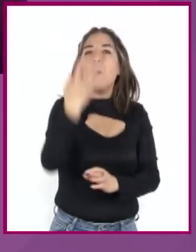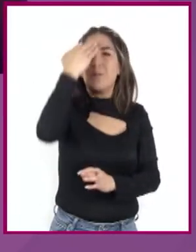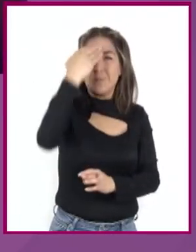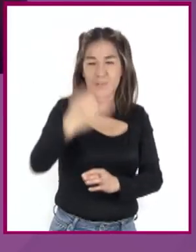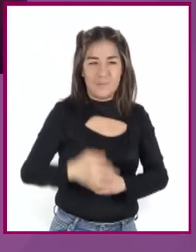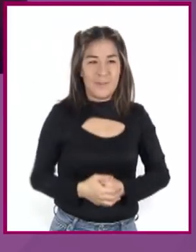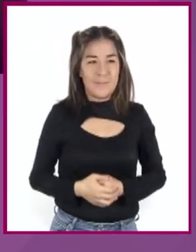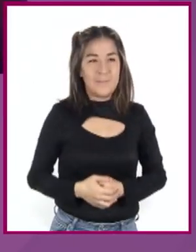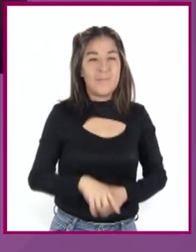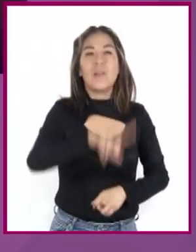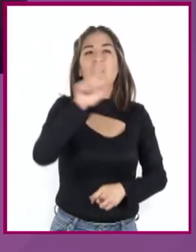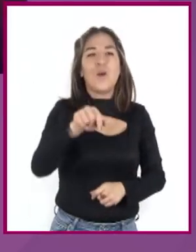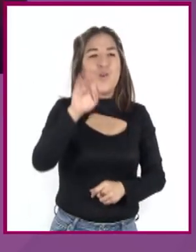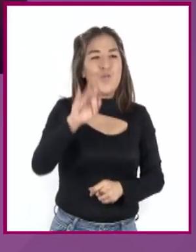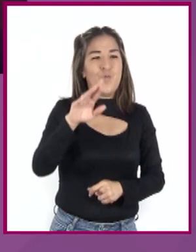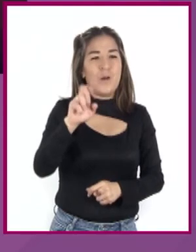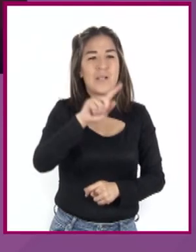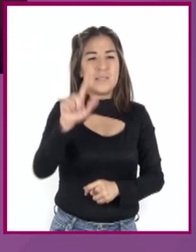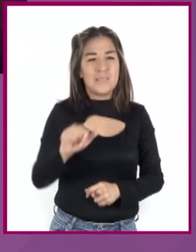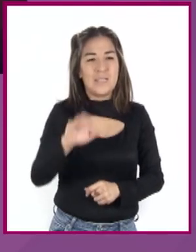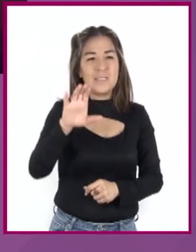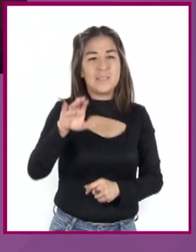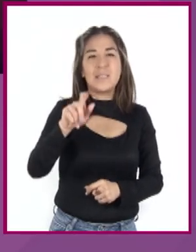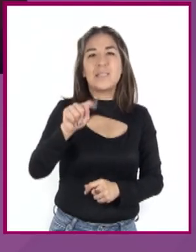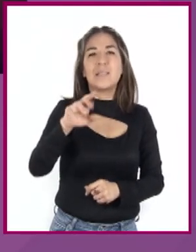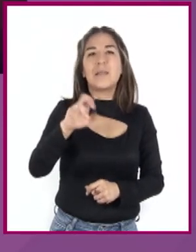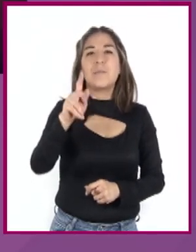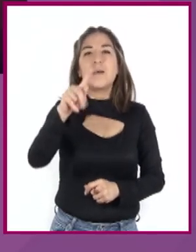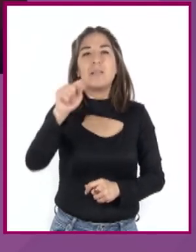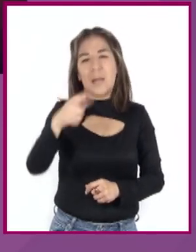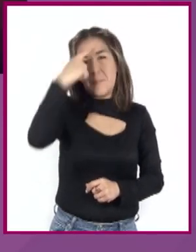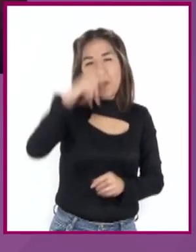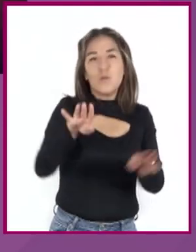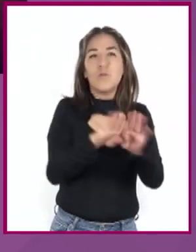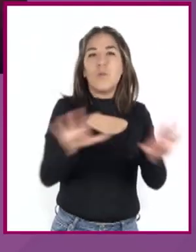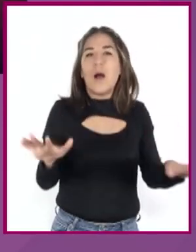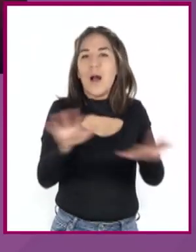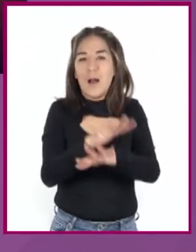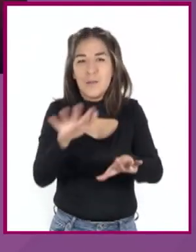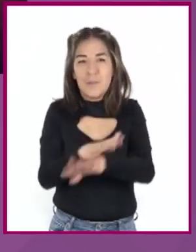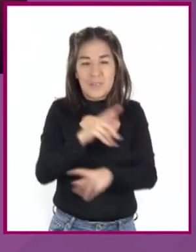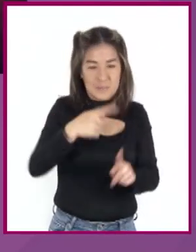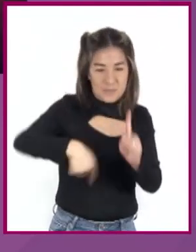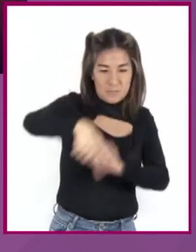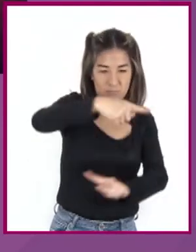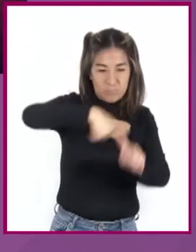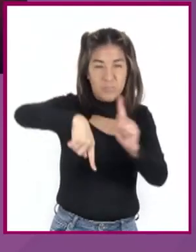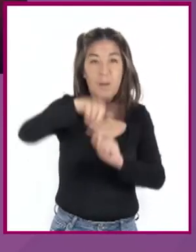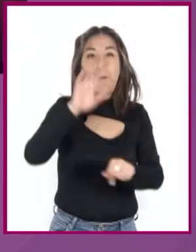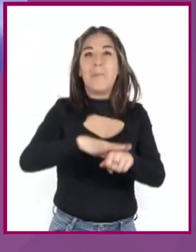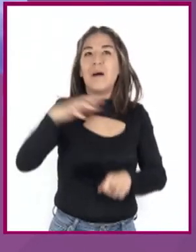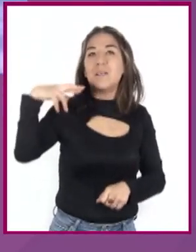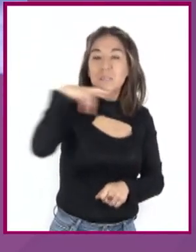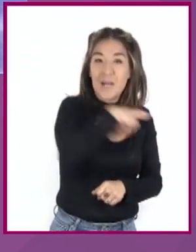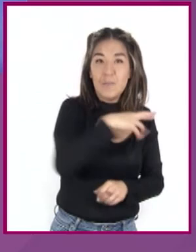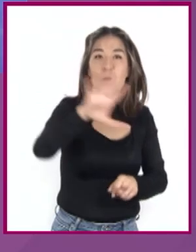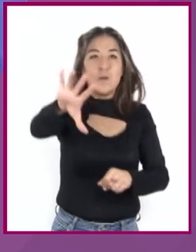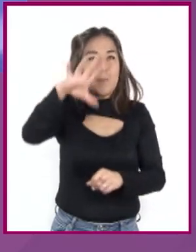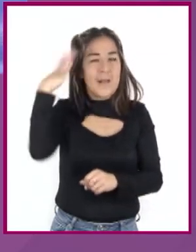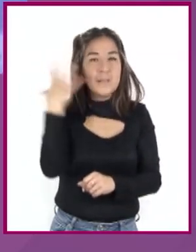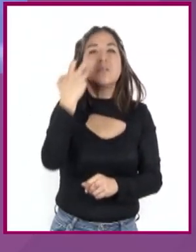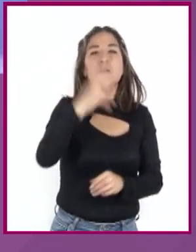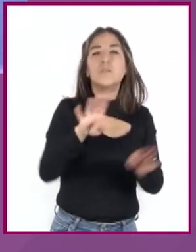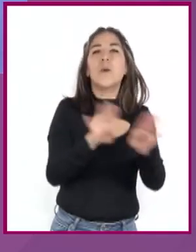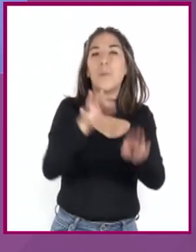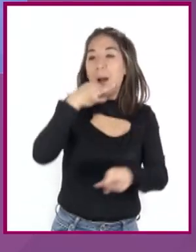fuerza centrípeta proporciona la aceleración normal que modifica la dirección de la velocidad y obliga a los satélites a seguir